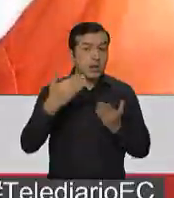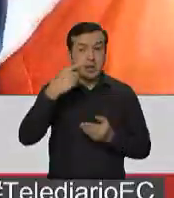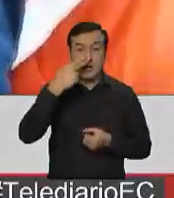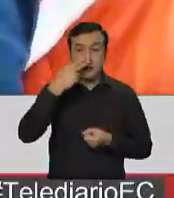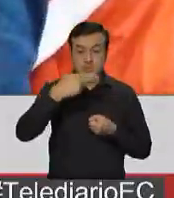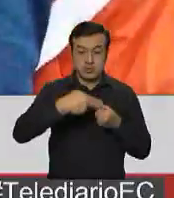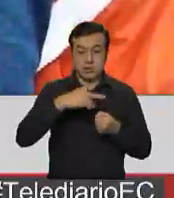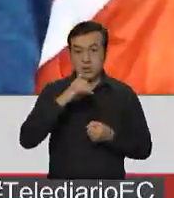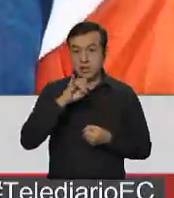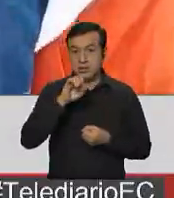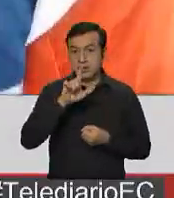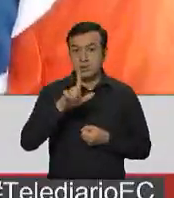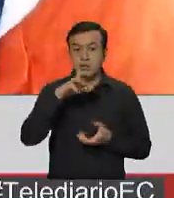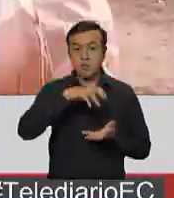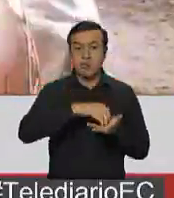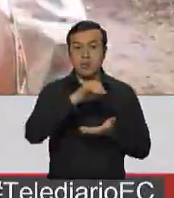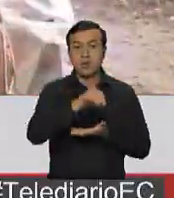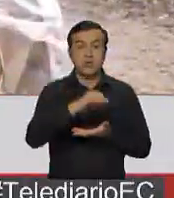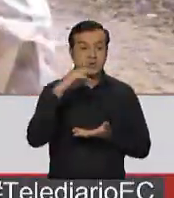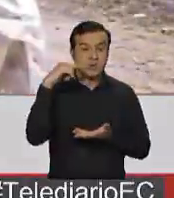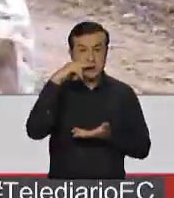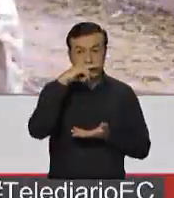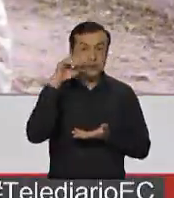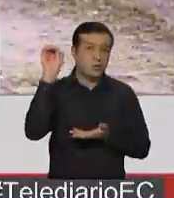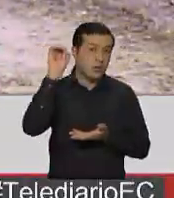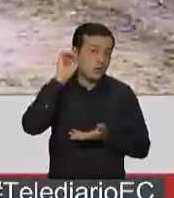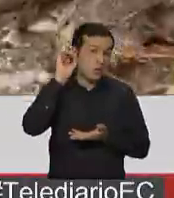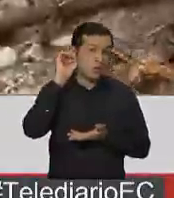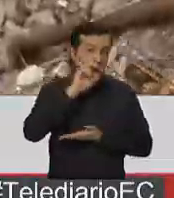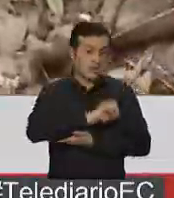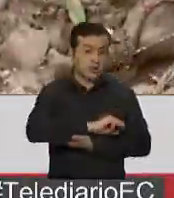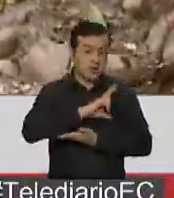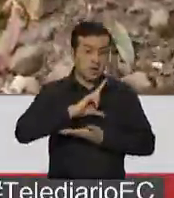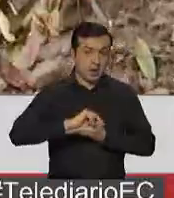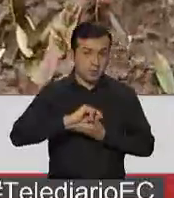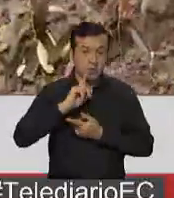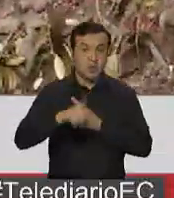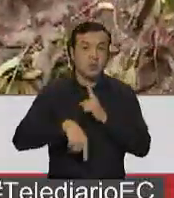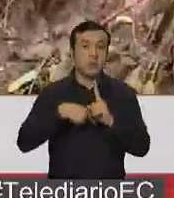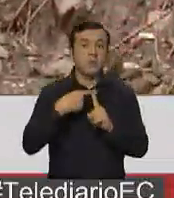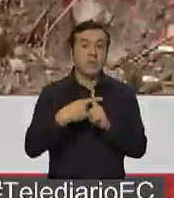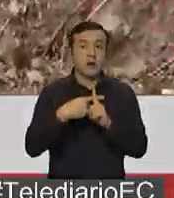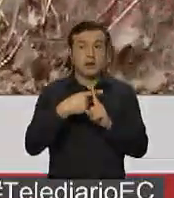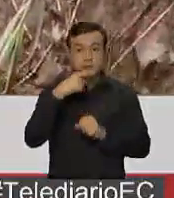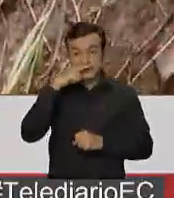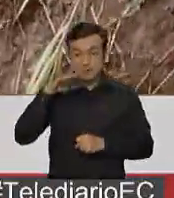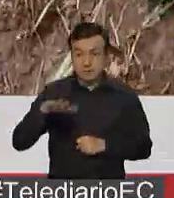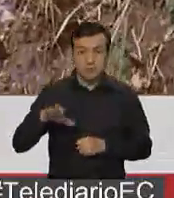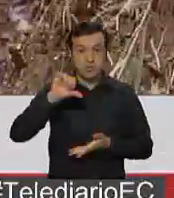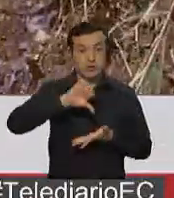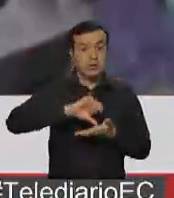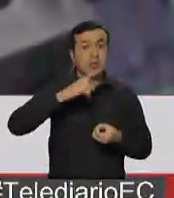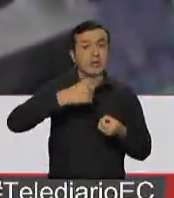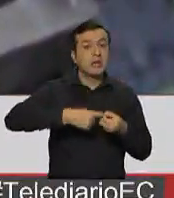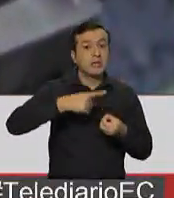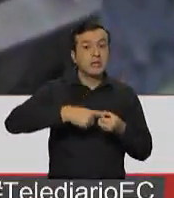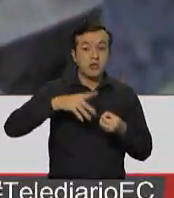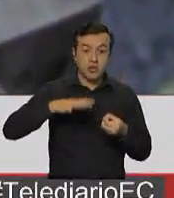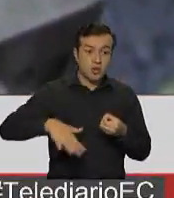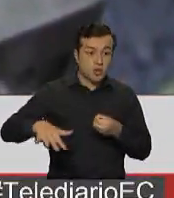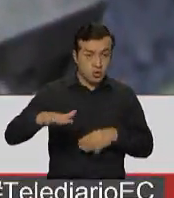gasolina y diésel a las provincias de Sucumbío, Orellana y Napo, así como también de GLP a la ciudad de Quito y su zona